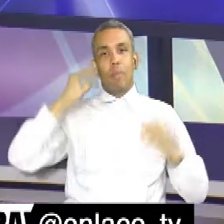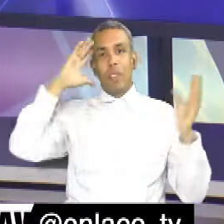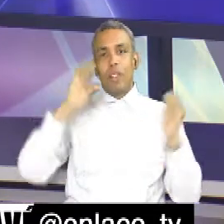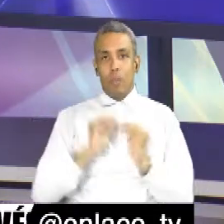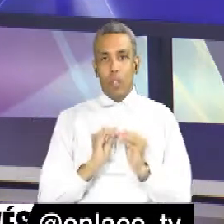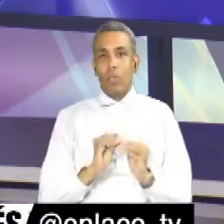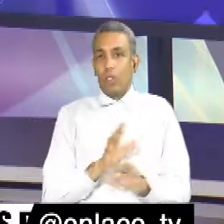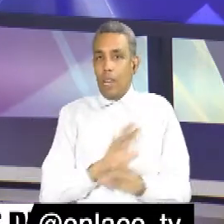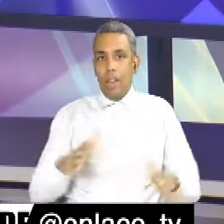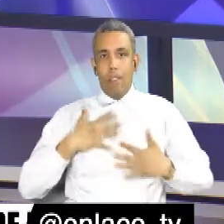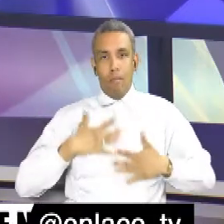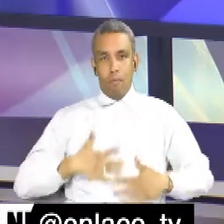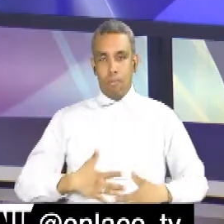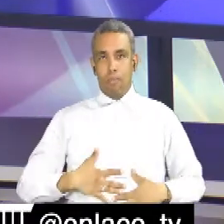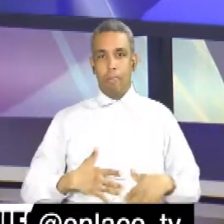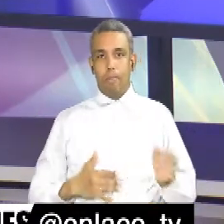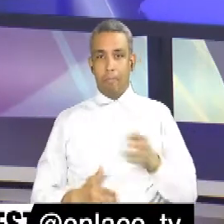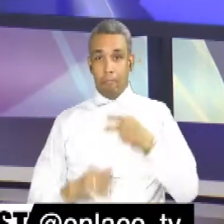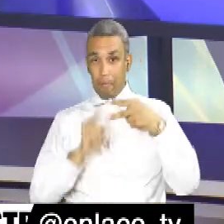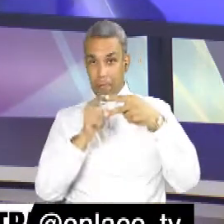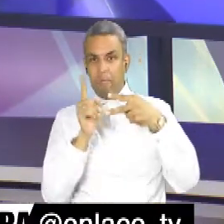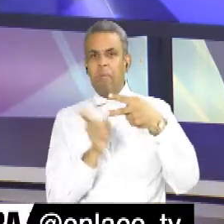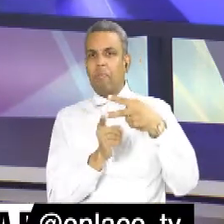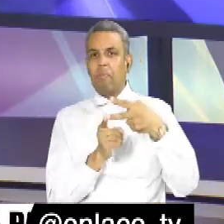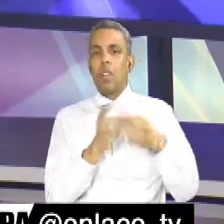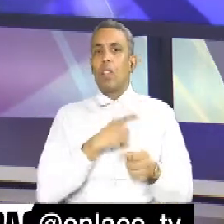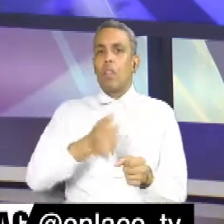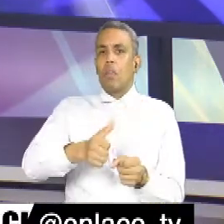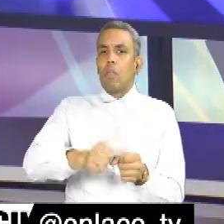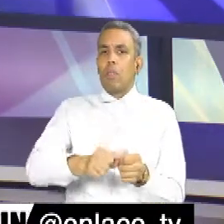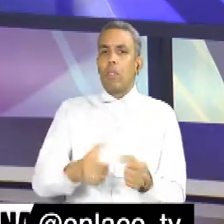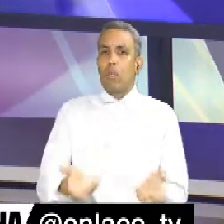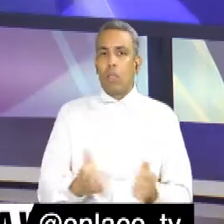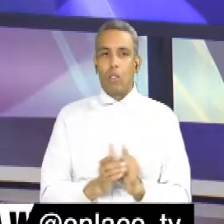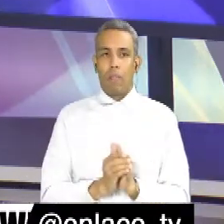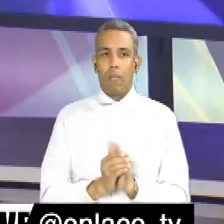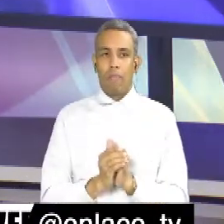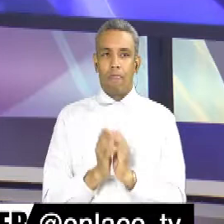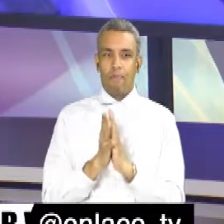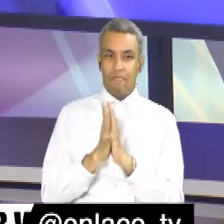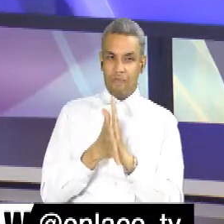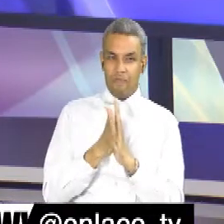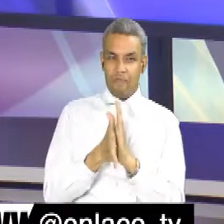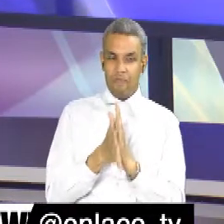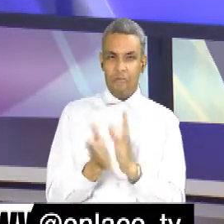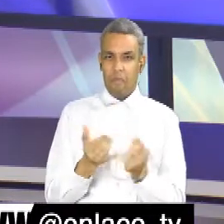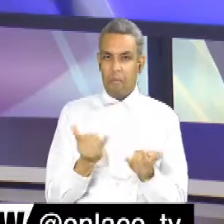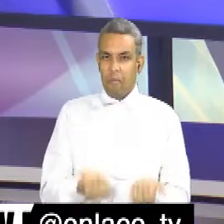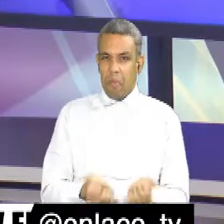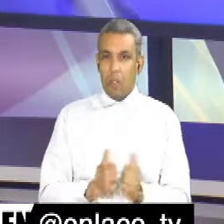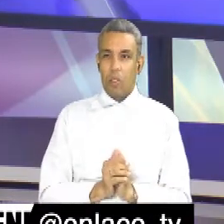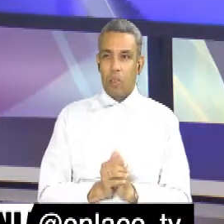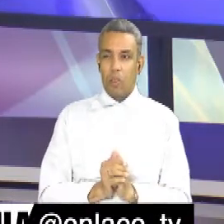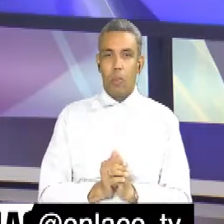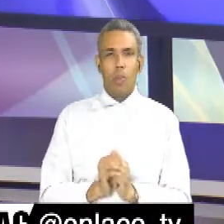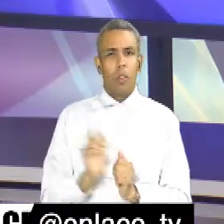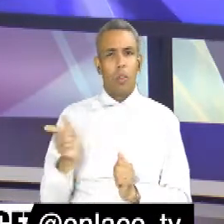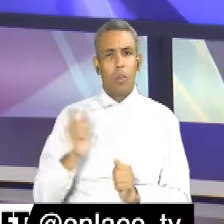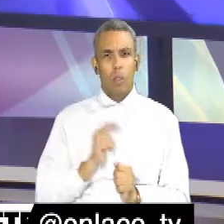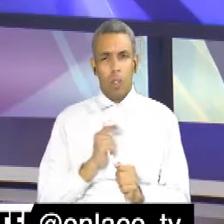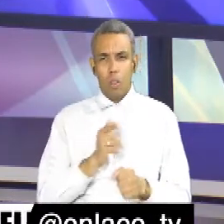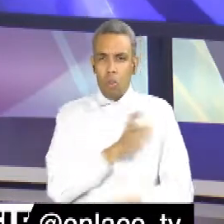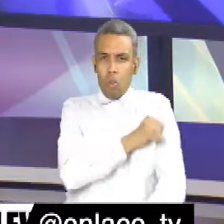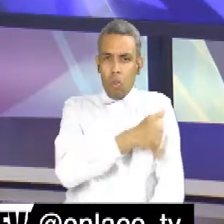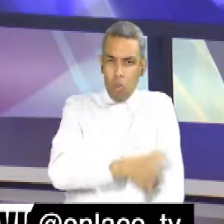noticias, Ecopetrol se pronuncia y rechaza todo lo que en este momento se está generando en la gerencia del río. Yondó,